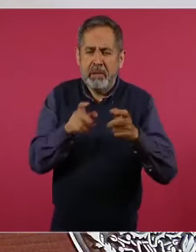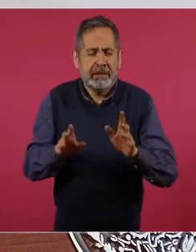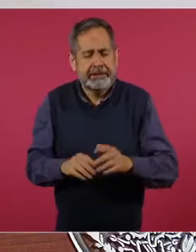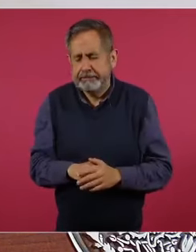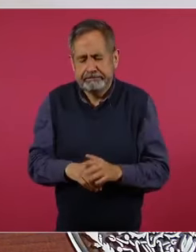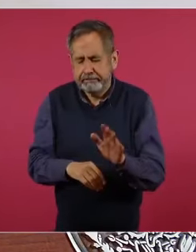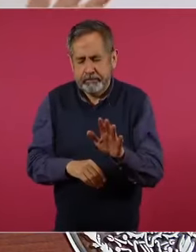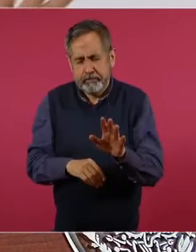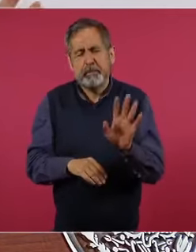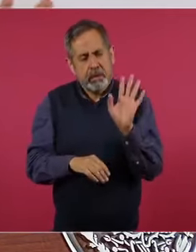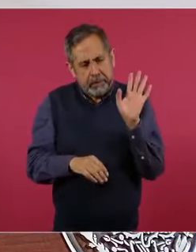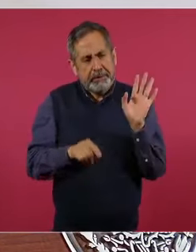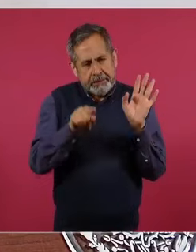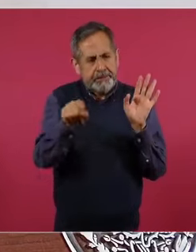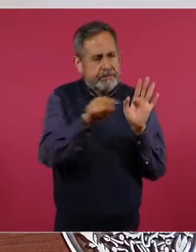frontal, pero sí